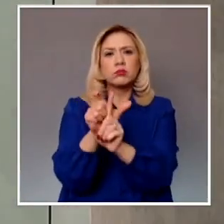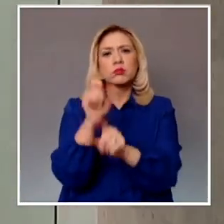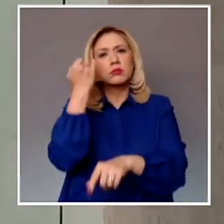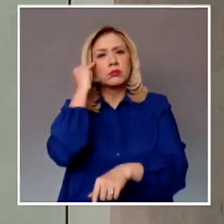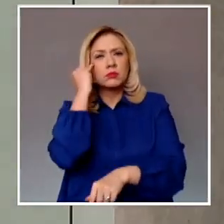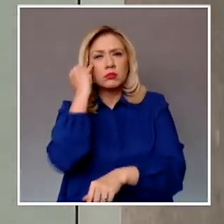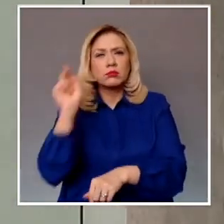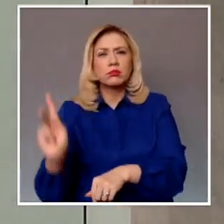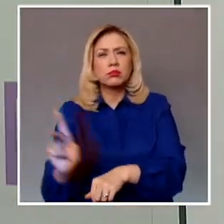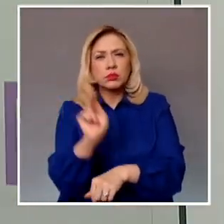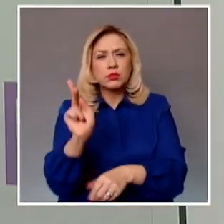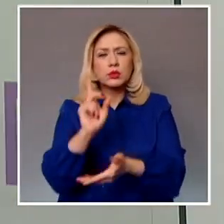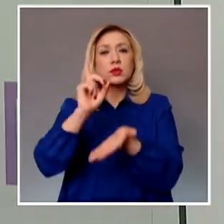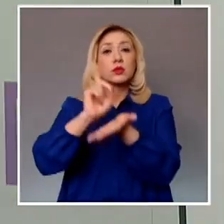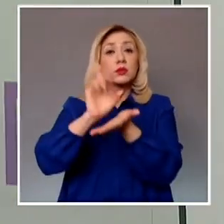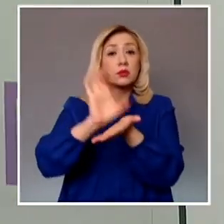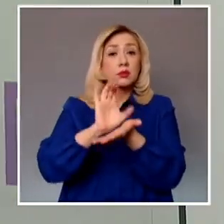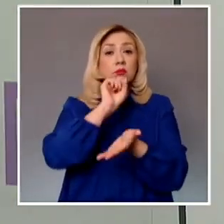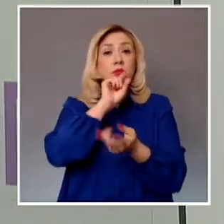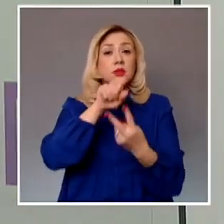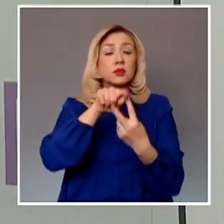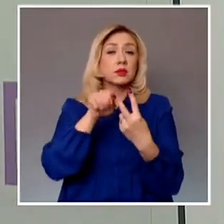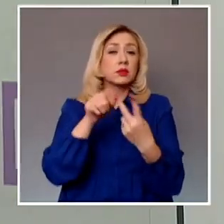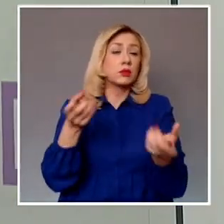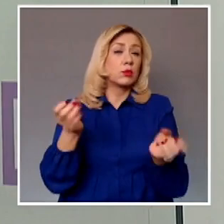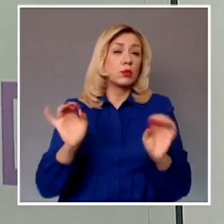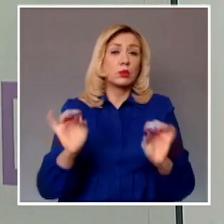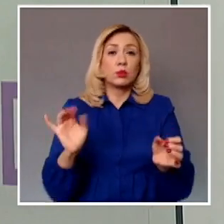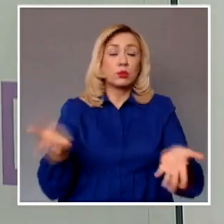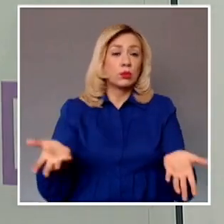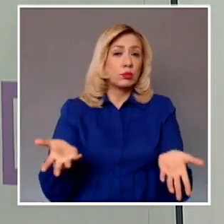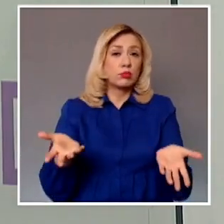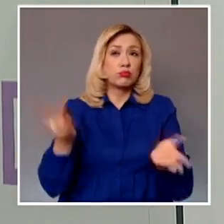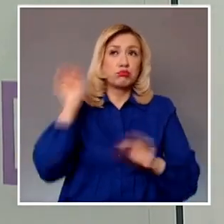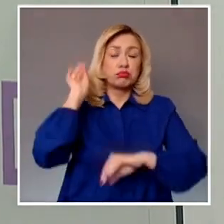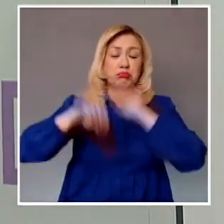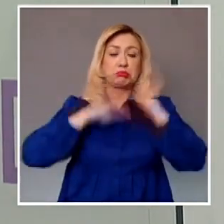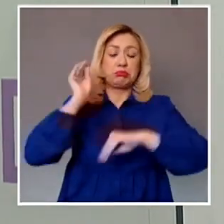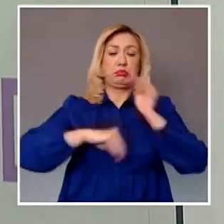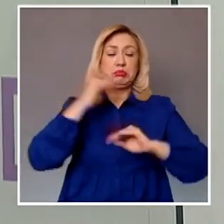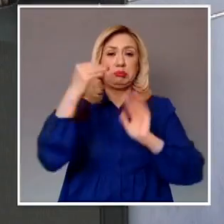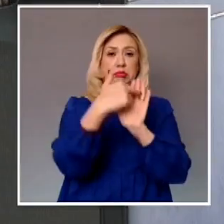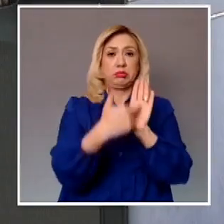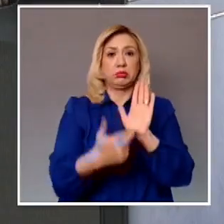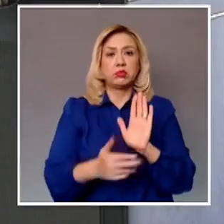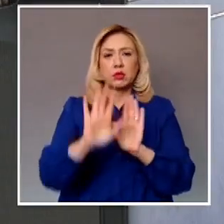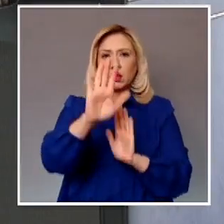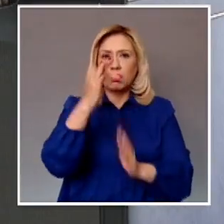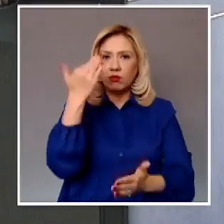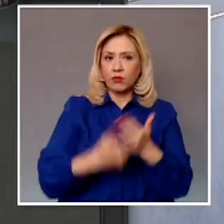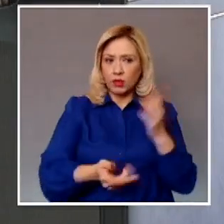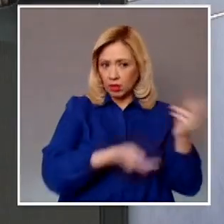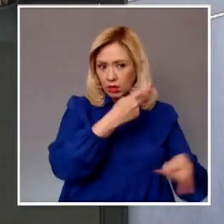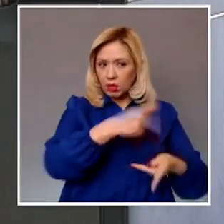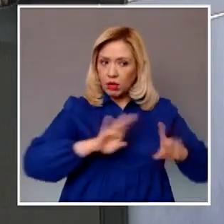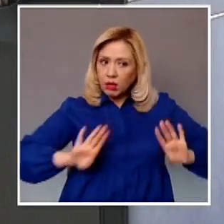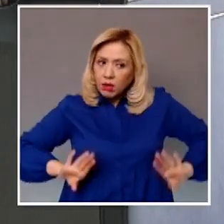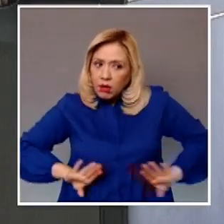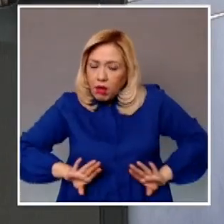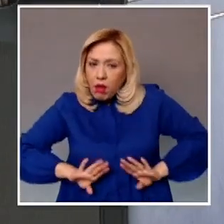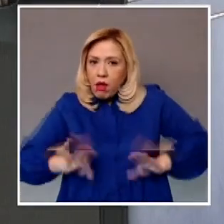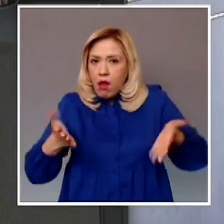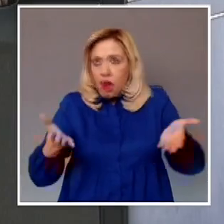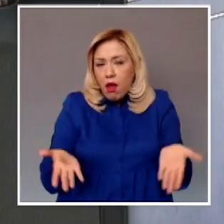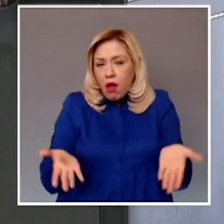discapacidad. La Corte determinó que las normas afectaban intereses de estos sectores de la población, por lo que independientemente del